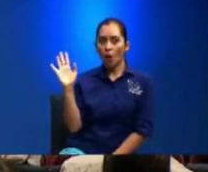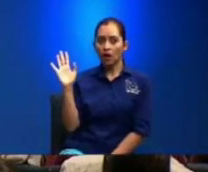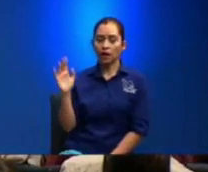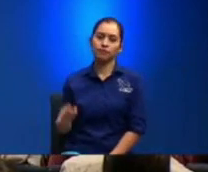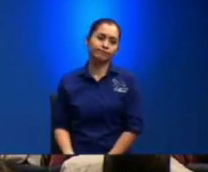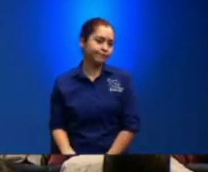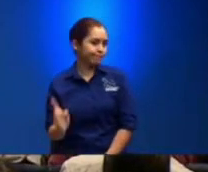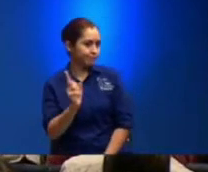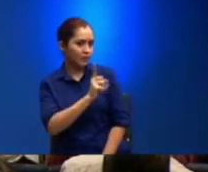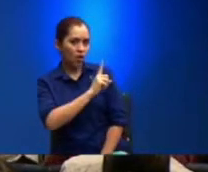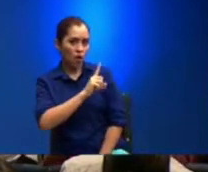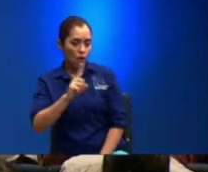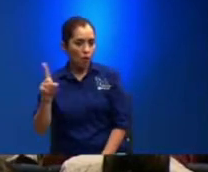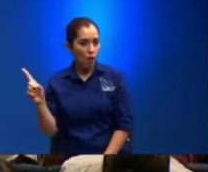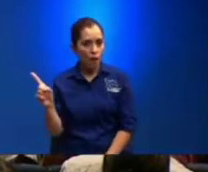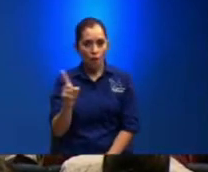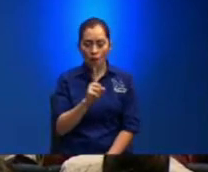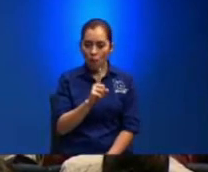guita